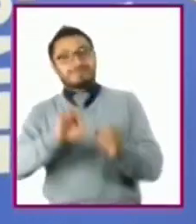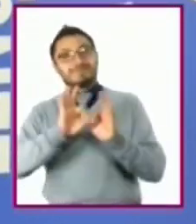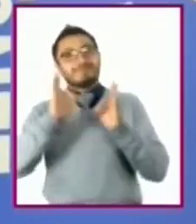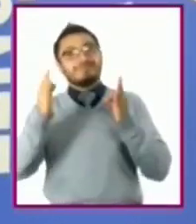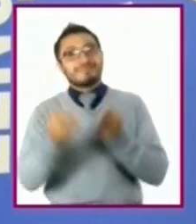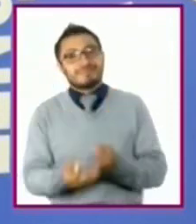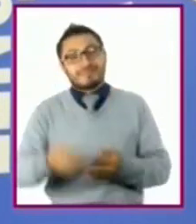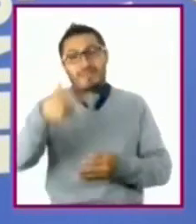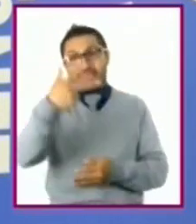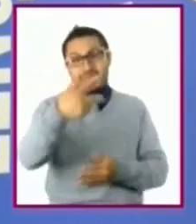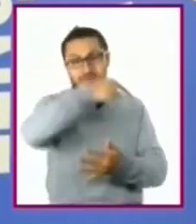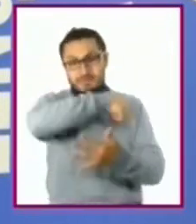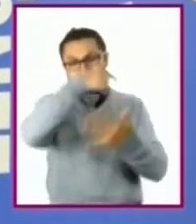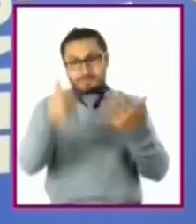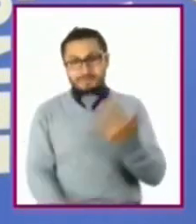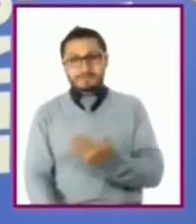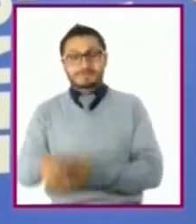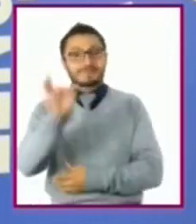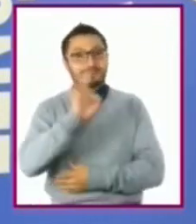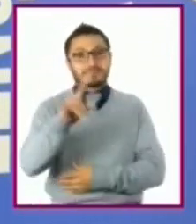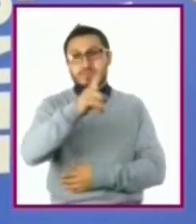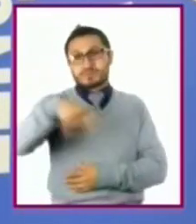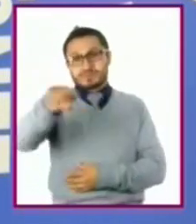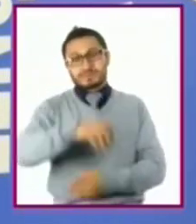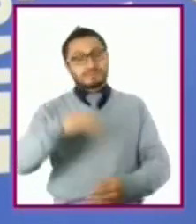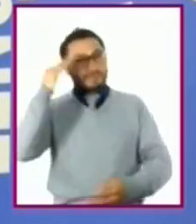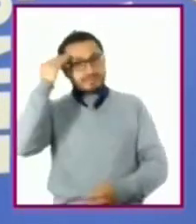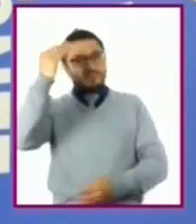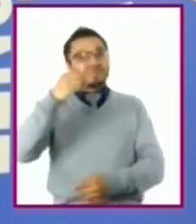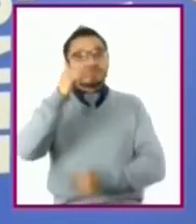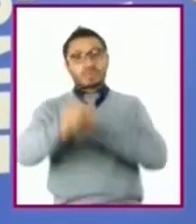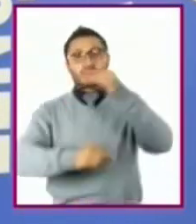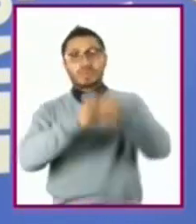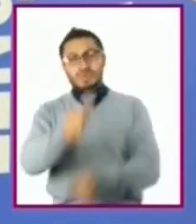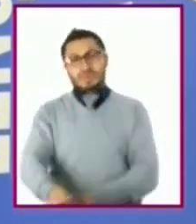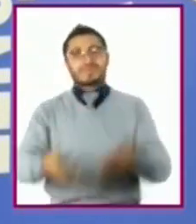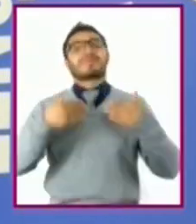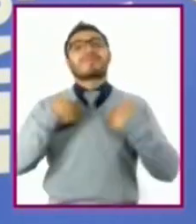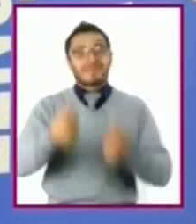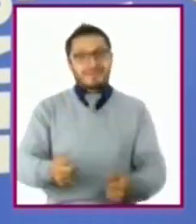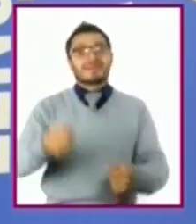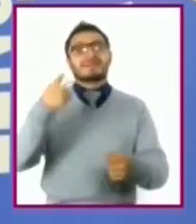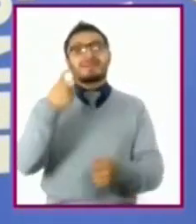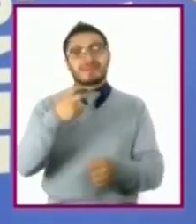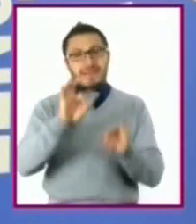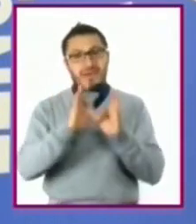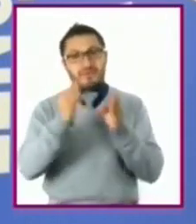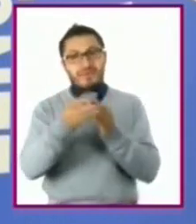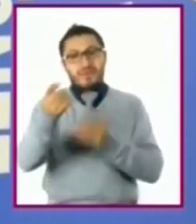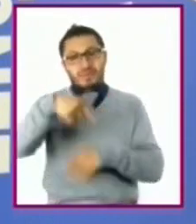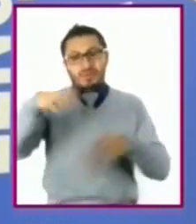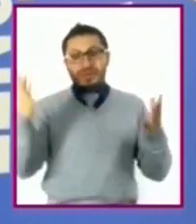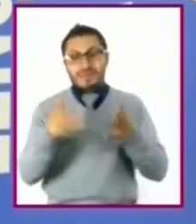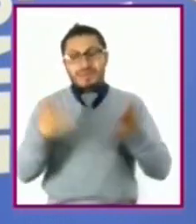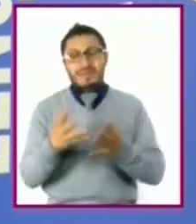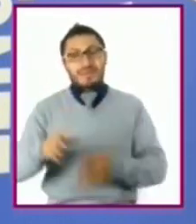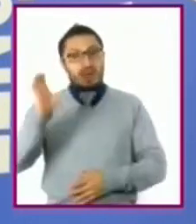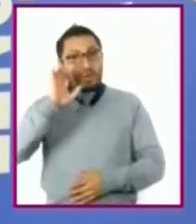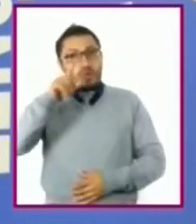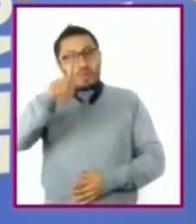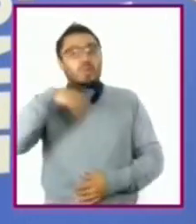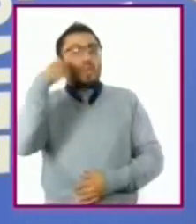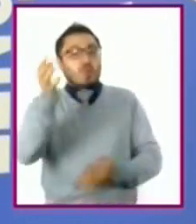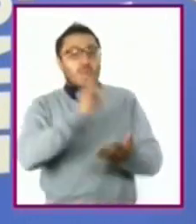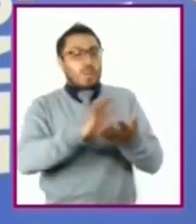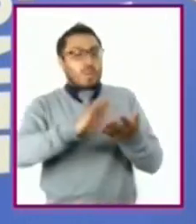procedimiento de 8 pasos que seguramente con el tiempo irán dominando, ya que este proceso lo pueden llevar a cabo cada vez que quieran leer